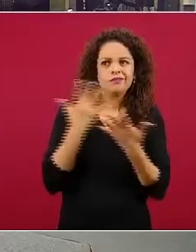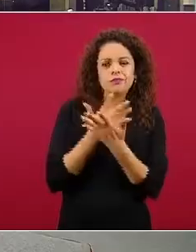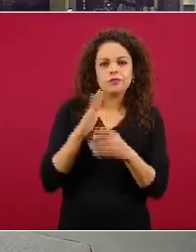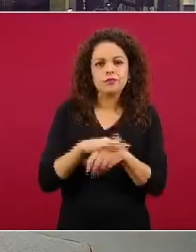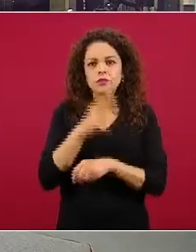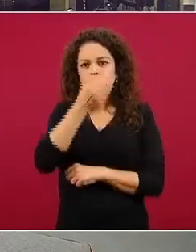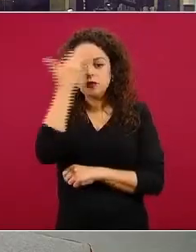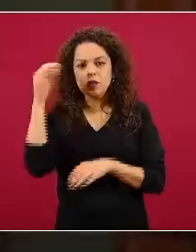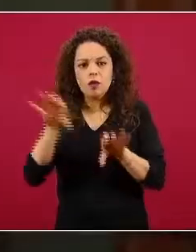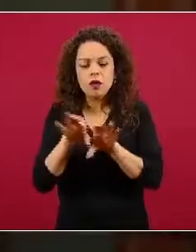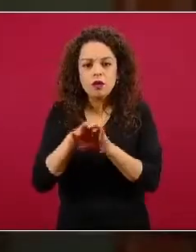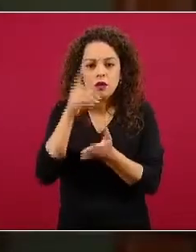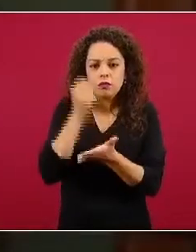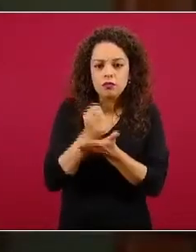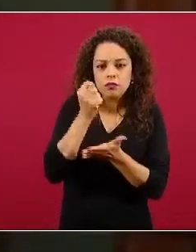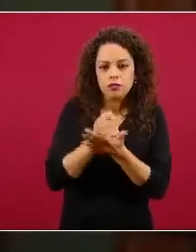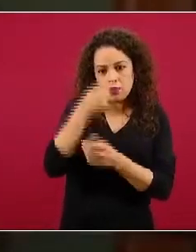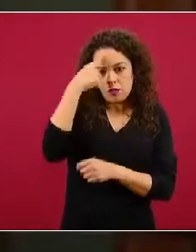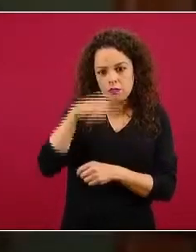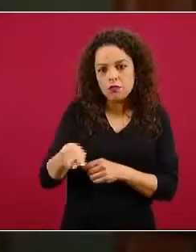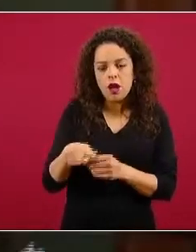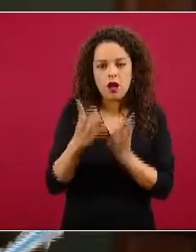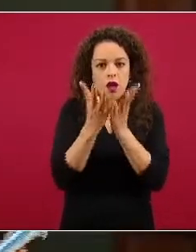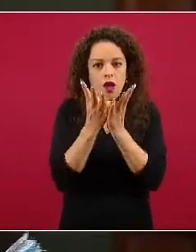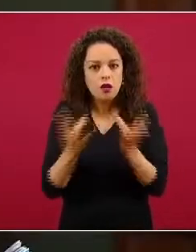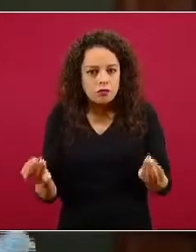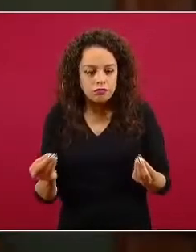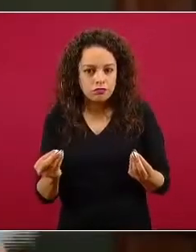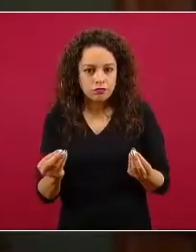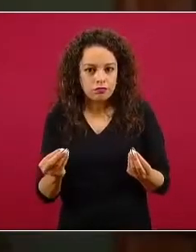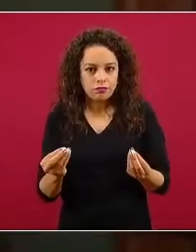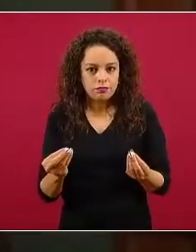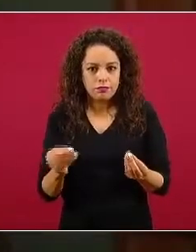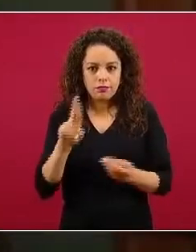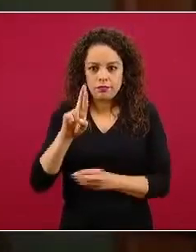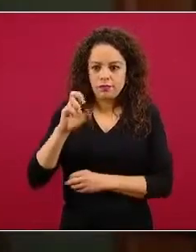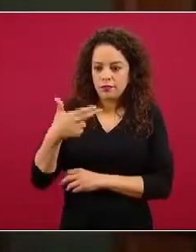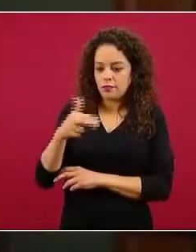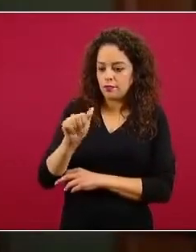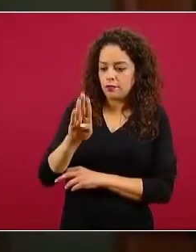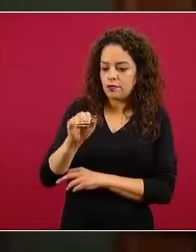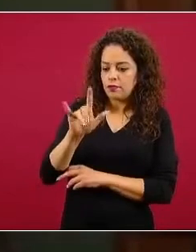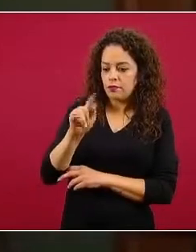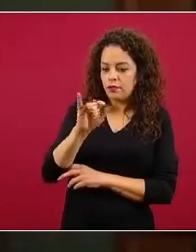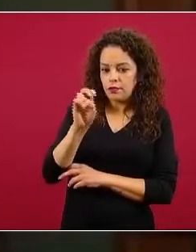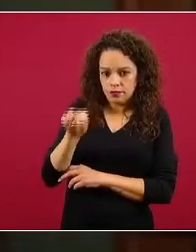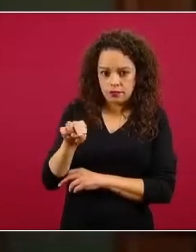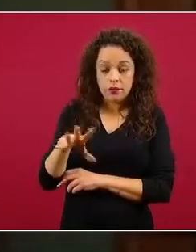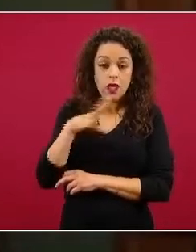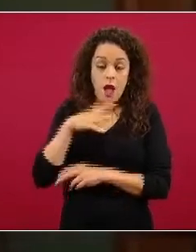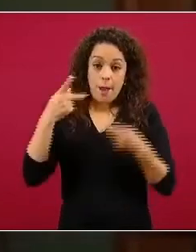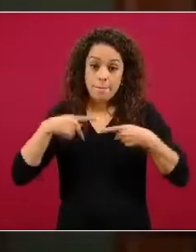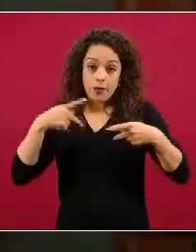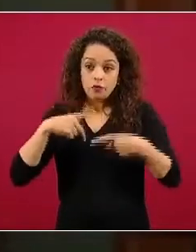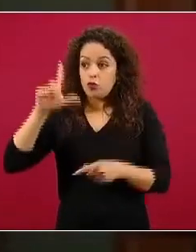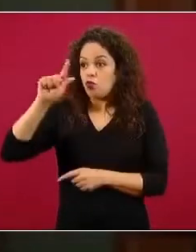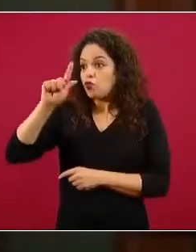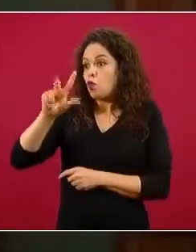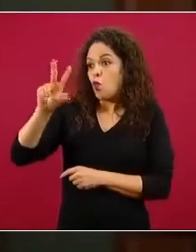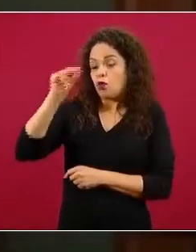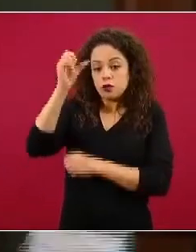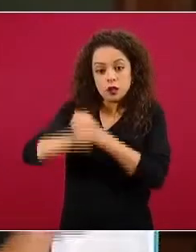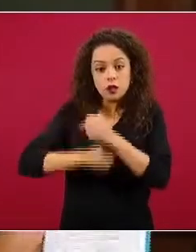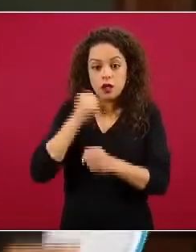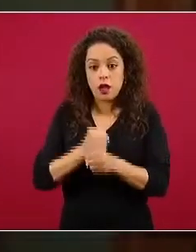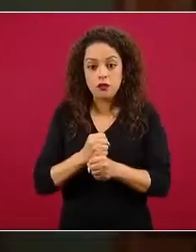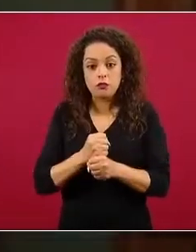una rehabilitación. Y hay gente de 40, bueno, en mi pueblo hay gente de 70, 80 años que